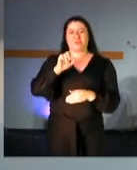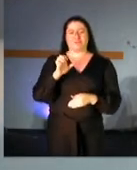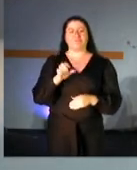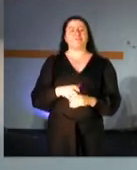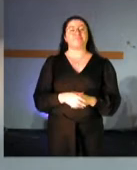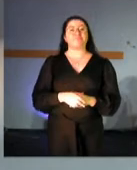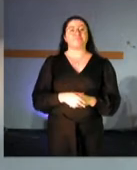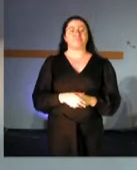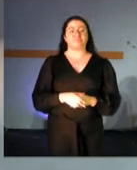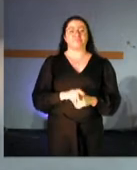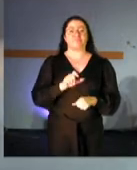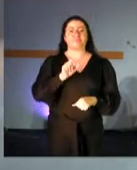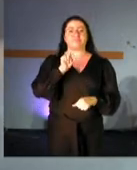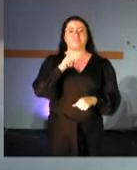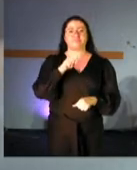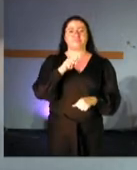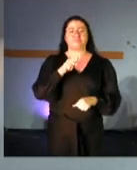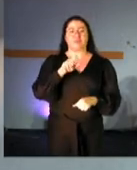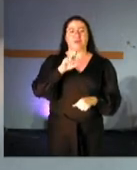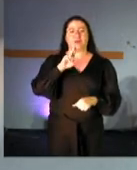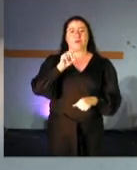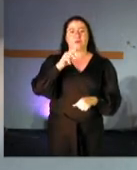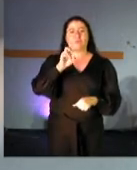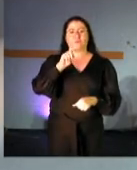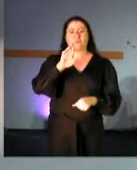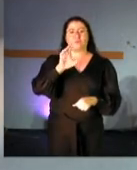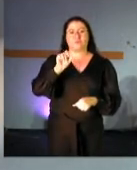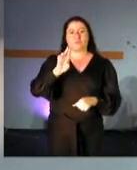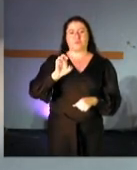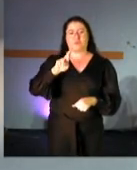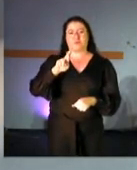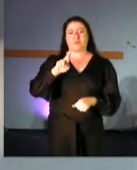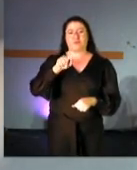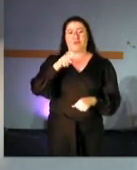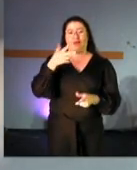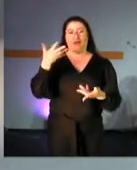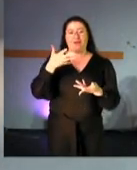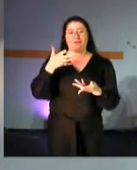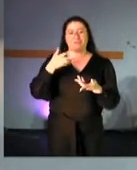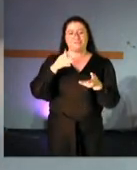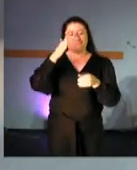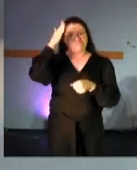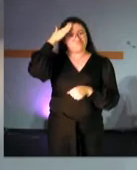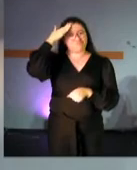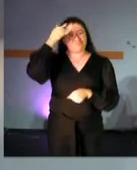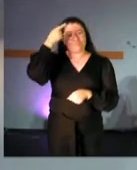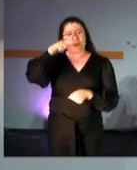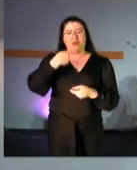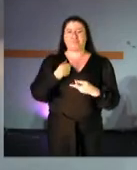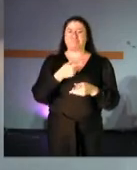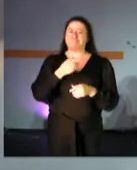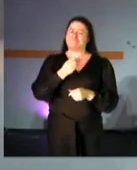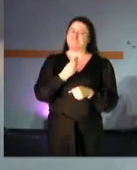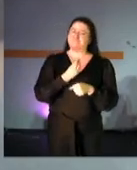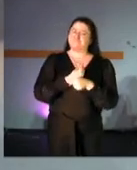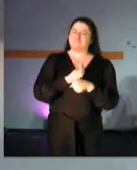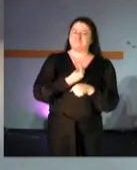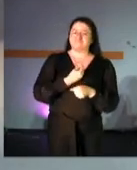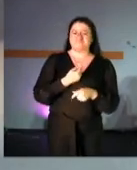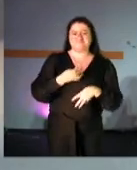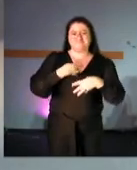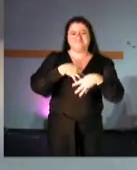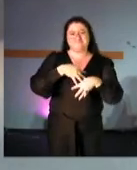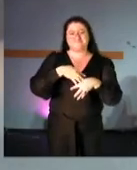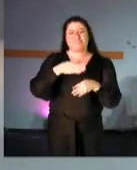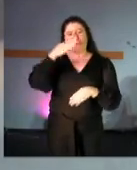un héroe popular, Augusto César Sandino, dirigió la resistencia a la ocupación de los marinos estadounidenses en